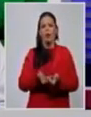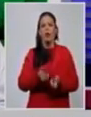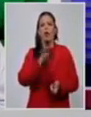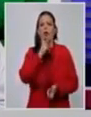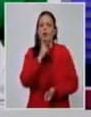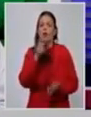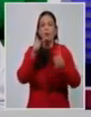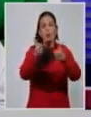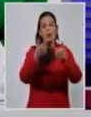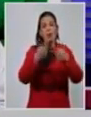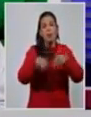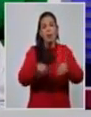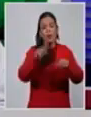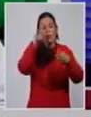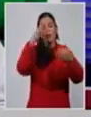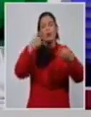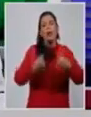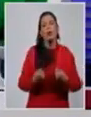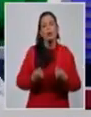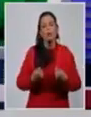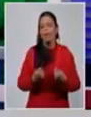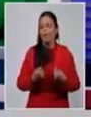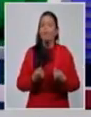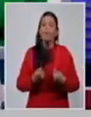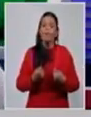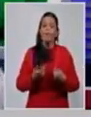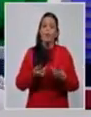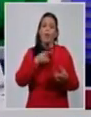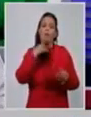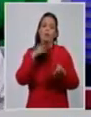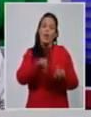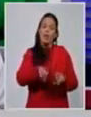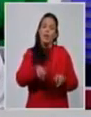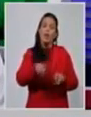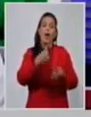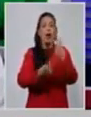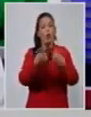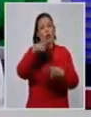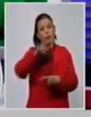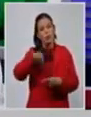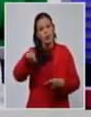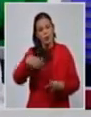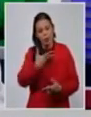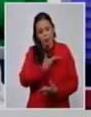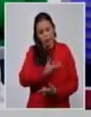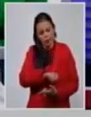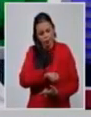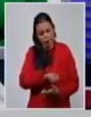permiten que esto se logre. Finalmente, para tener una idea